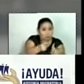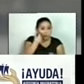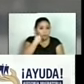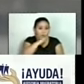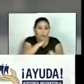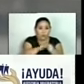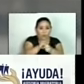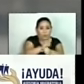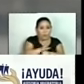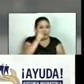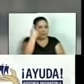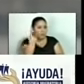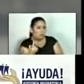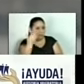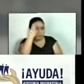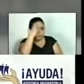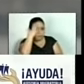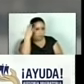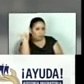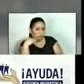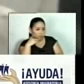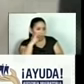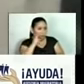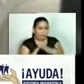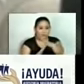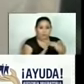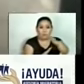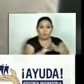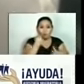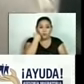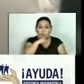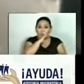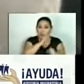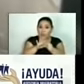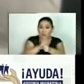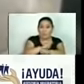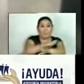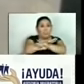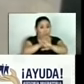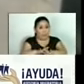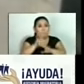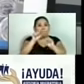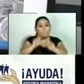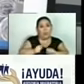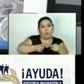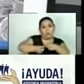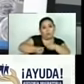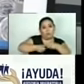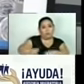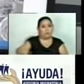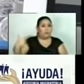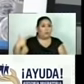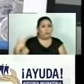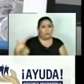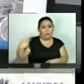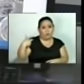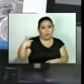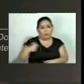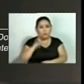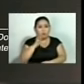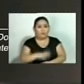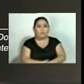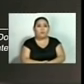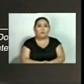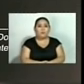expertos coinciden en que difícilmente se podrá contener el nuevo coronavirus hasta que no haya tratamientos antivirales y, en última instancia, una